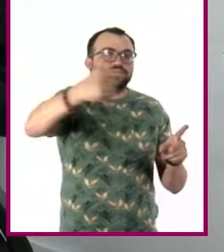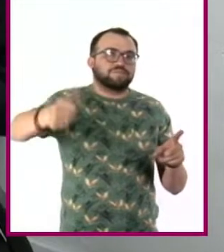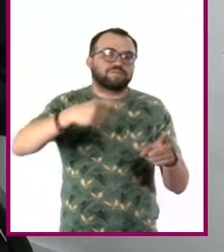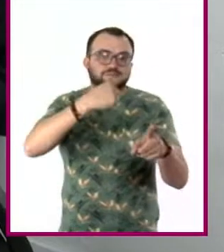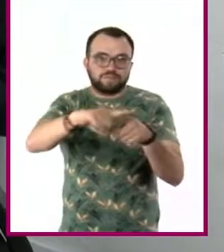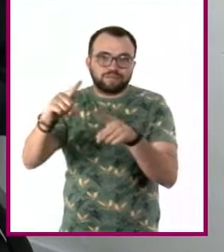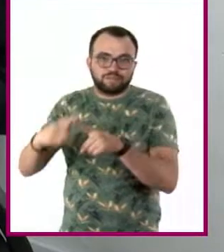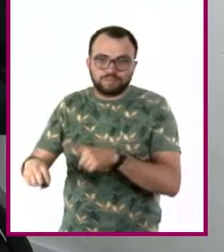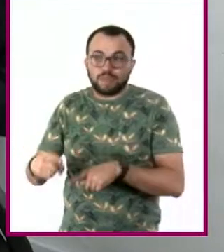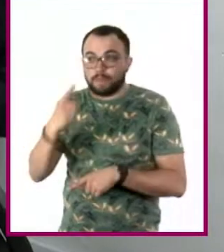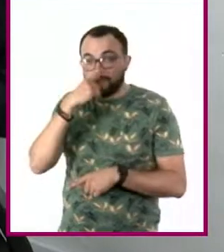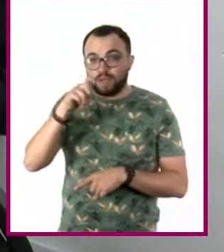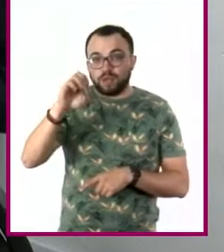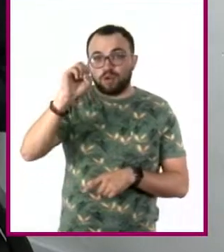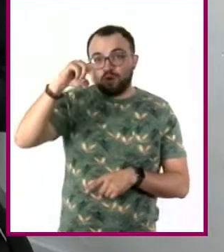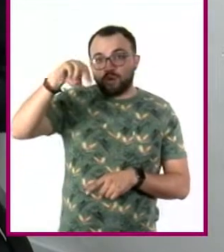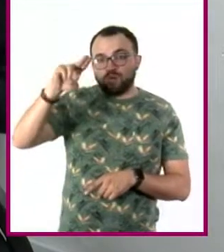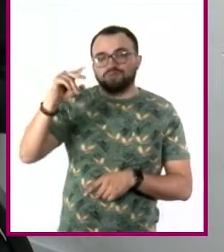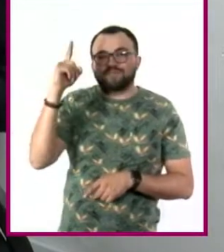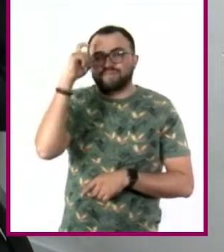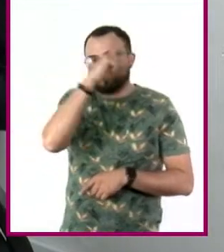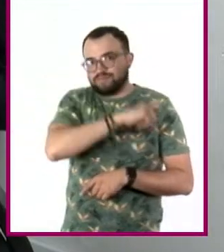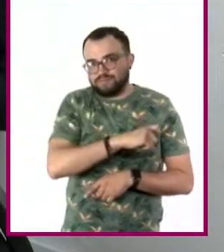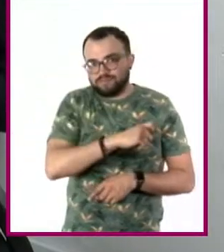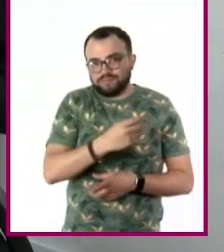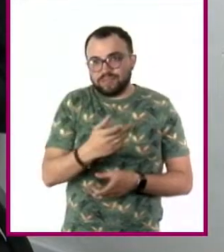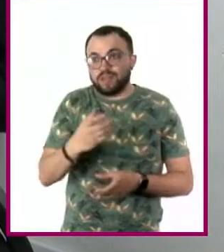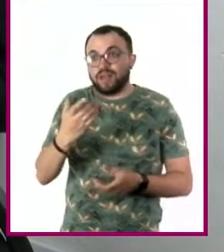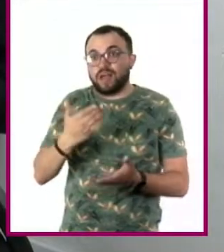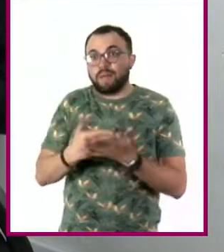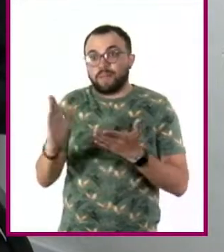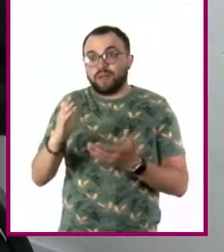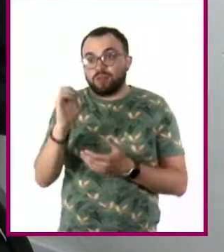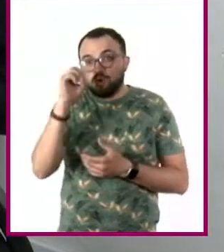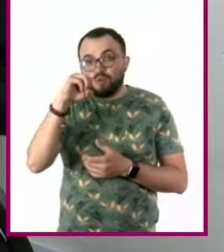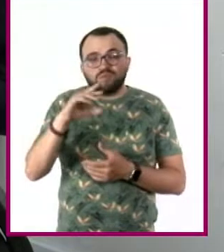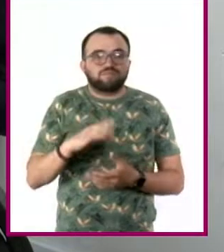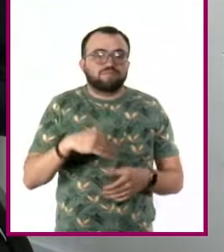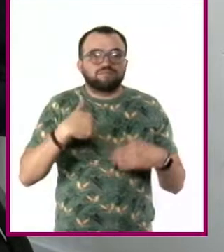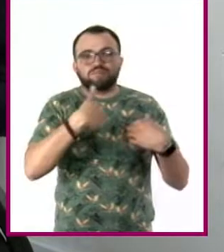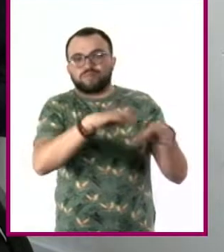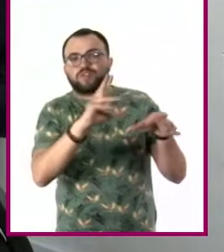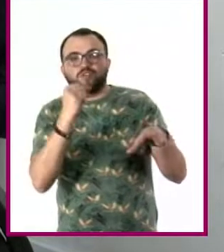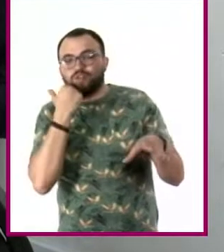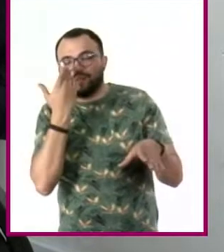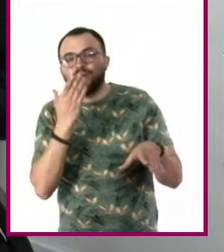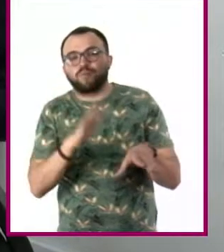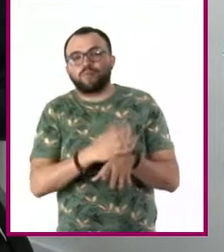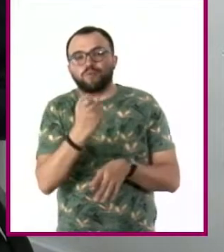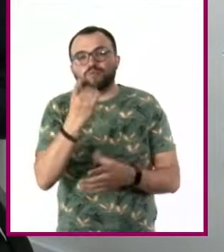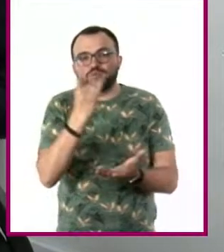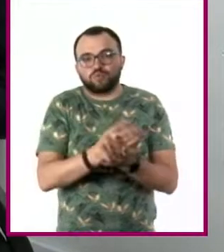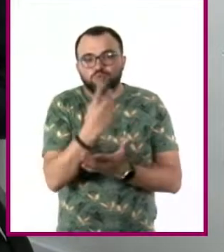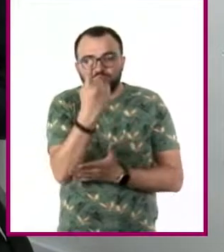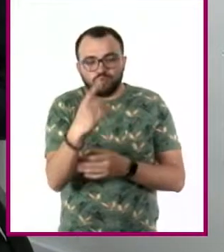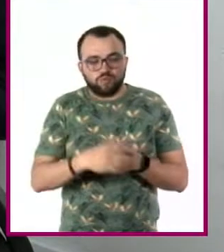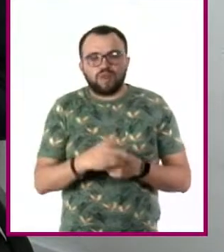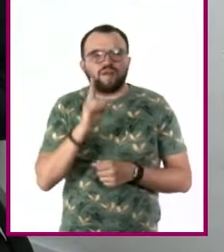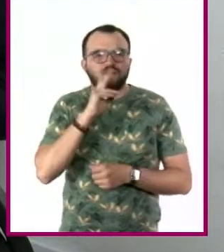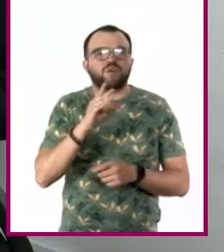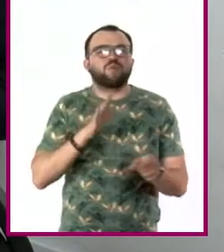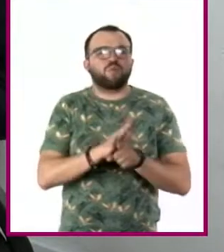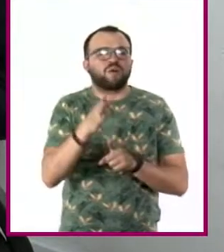cuales, para la ONU, sería complicado y hasta vetado intervenir. Pero veamos algunos casos concretos de problemas de